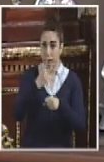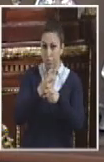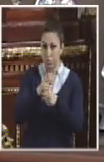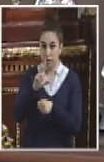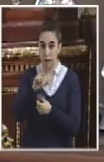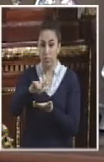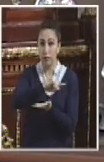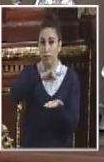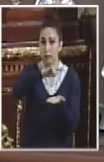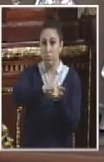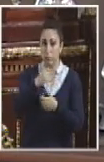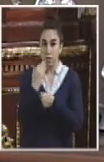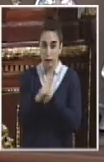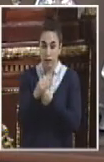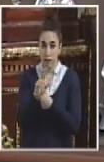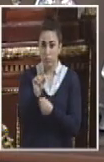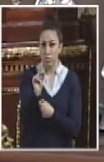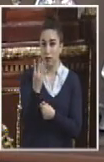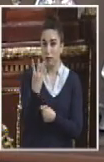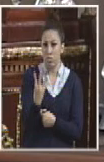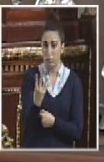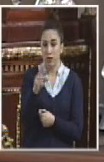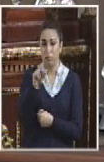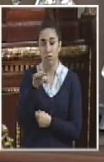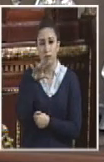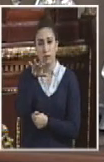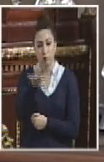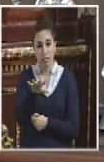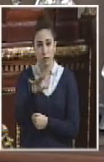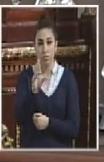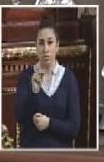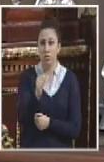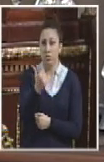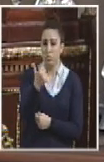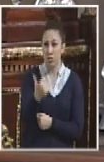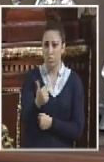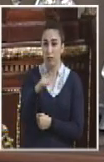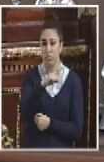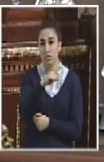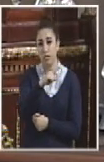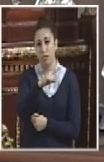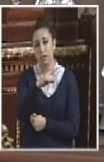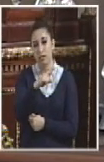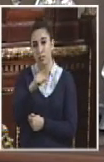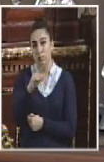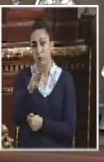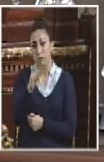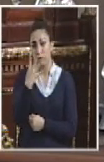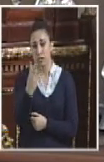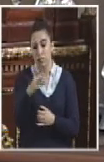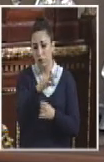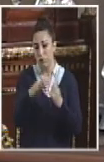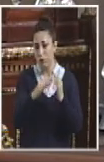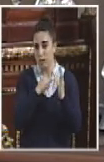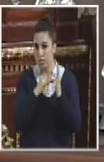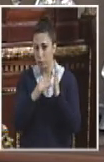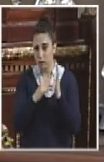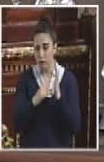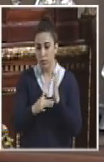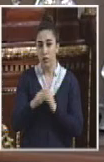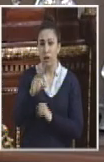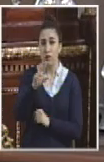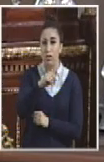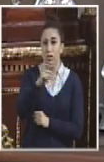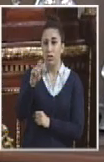y 30ª de la Ley Orgánica, 84, 85, 86, 94, penúltimo párrafo